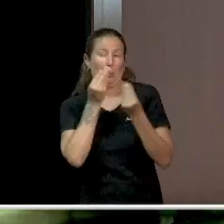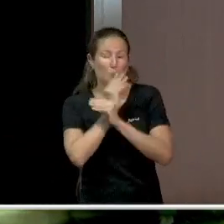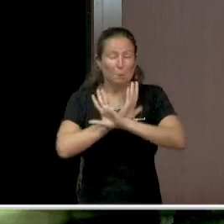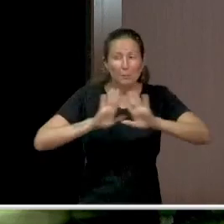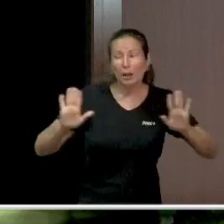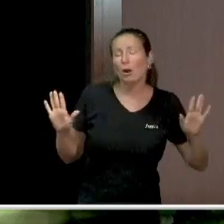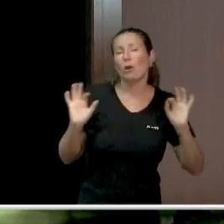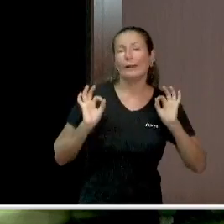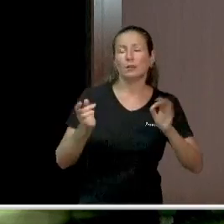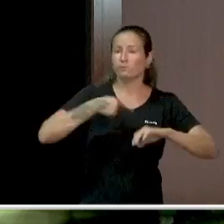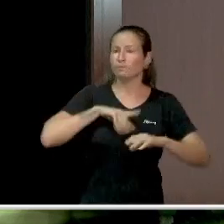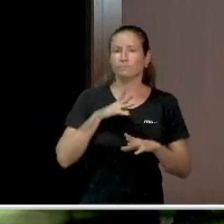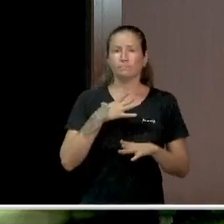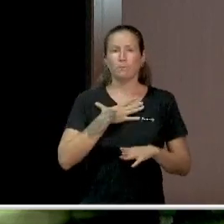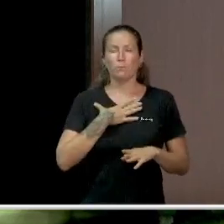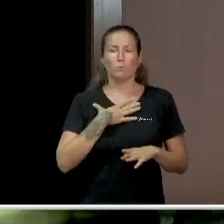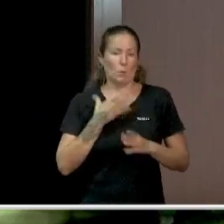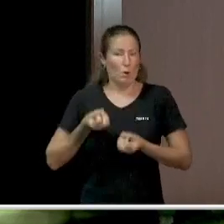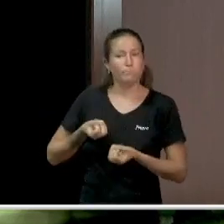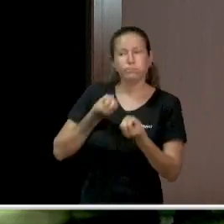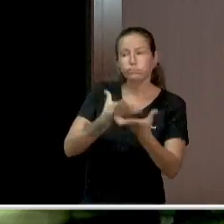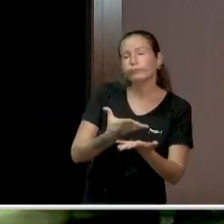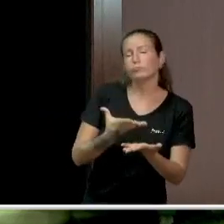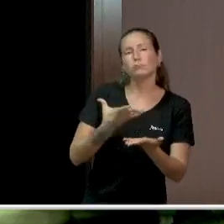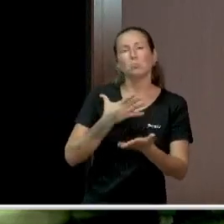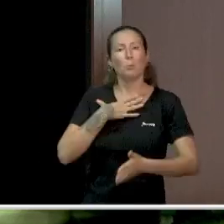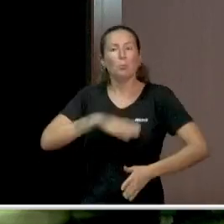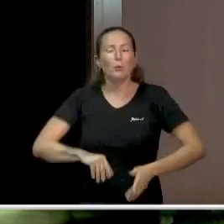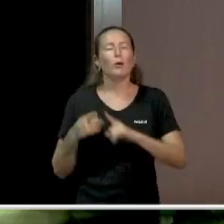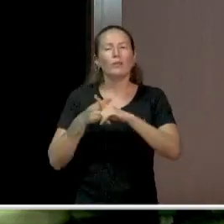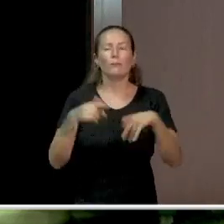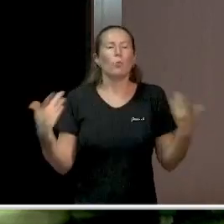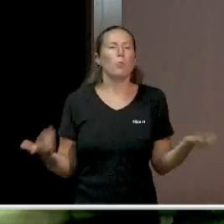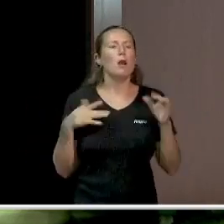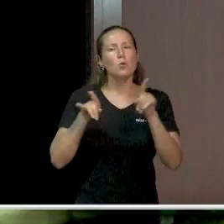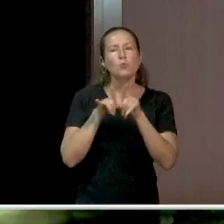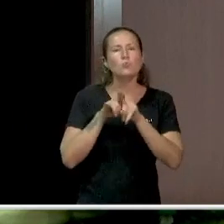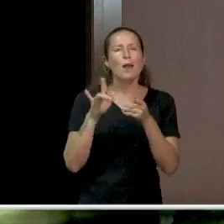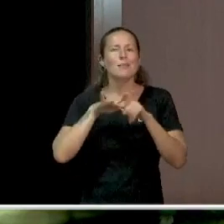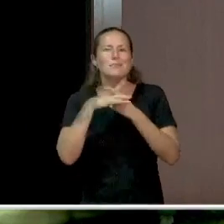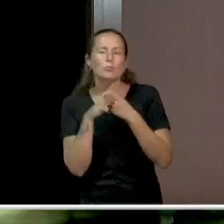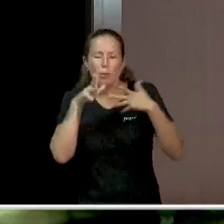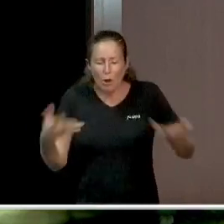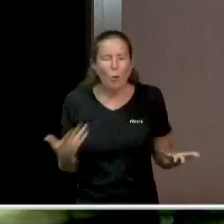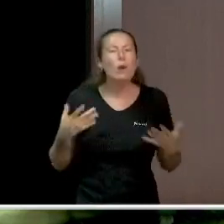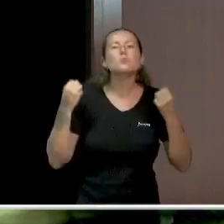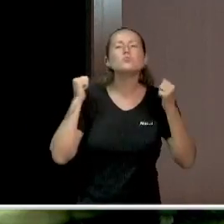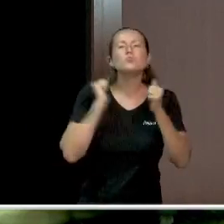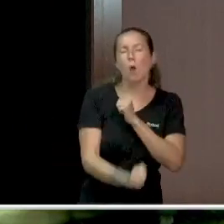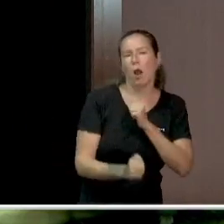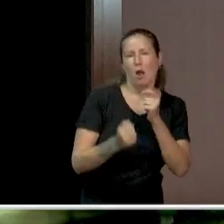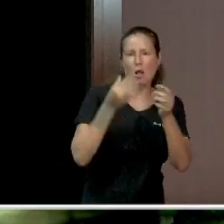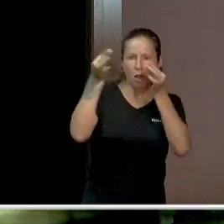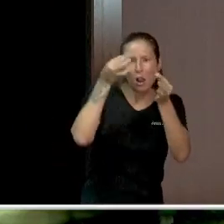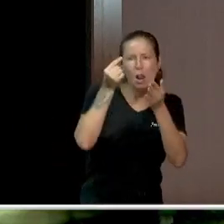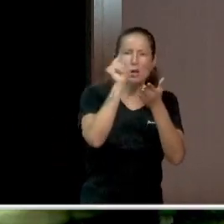que podríamos disponer para hacer, digamos, un mapa de situación del lugar en el que nos encontramos. Y desde